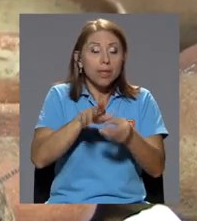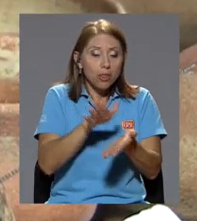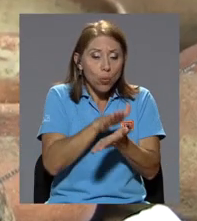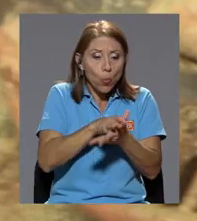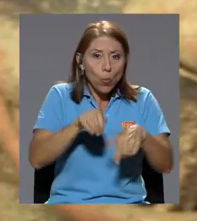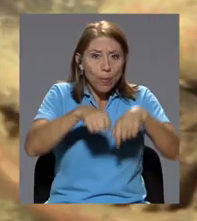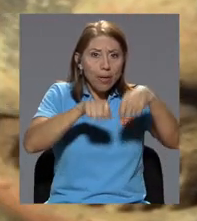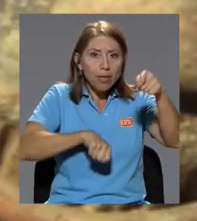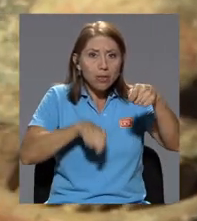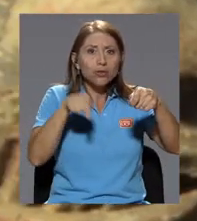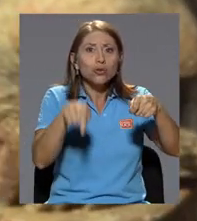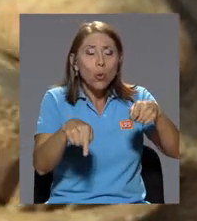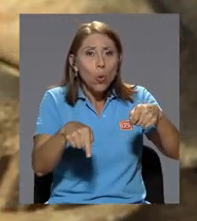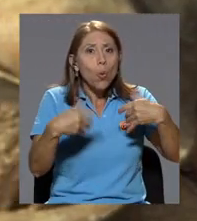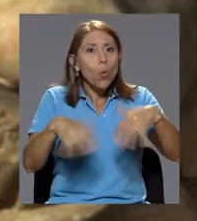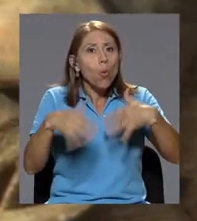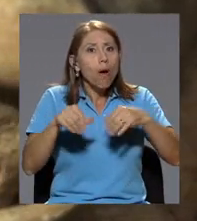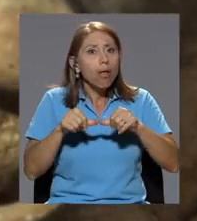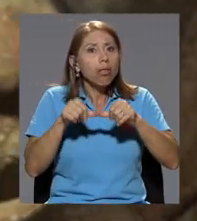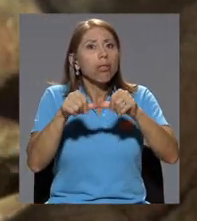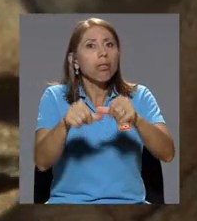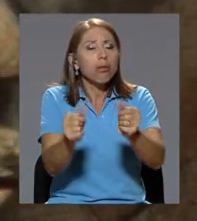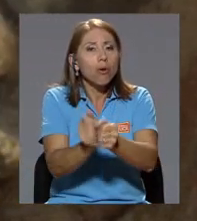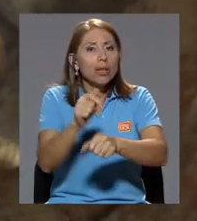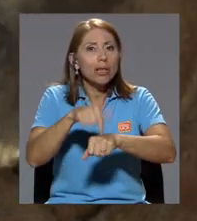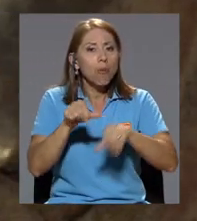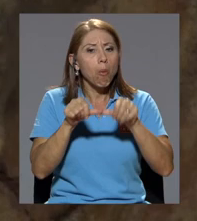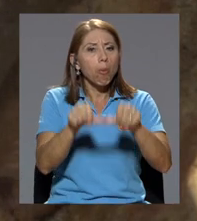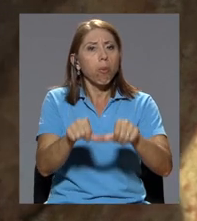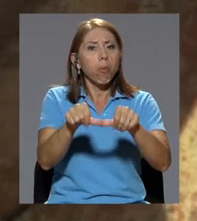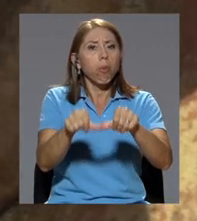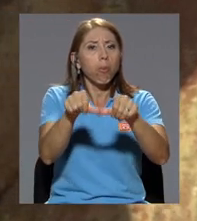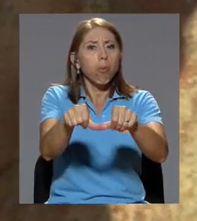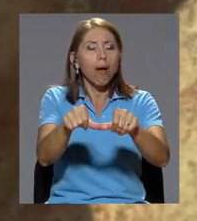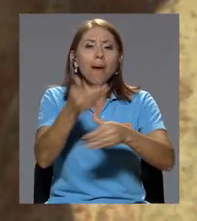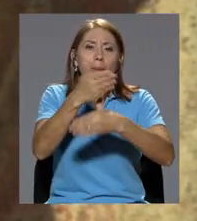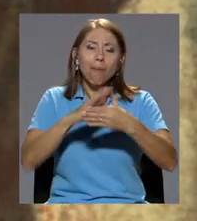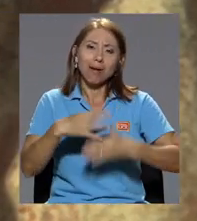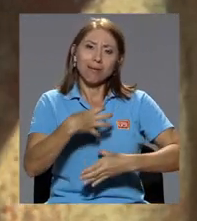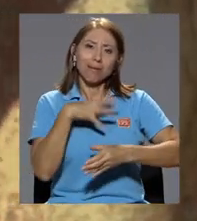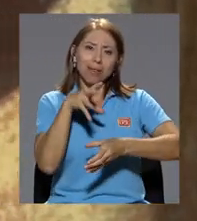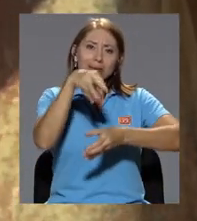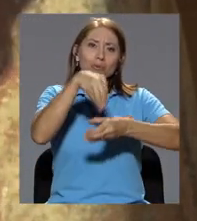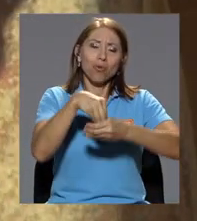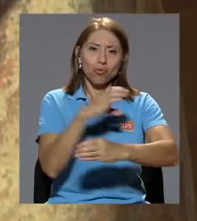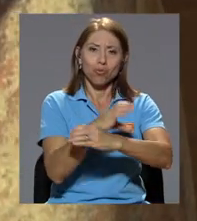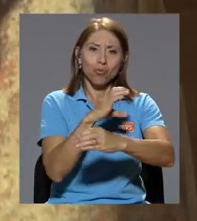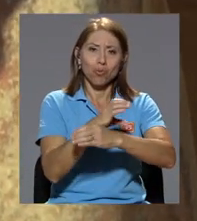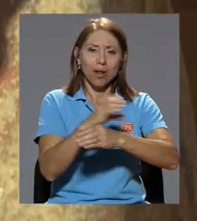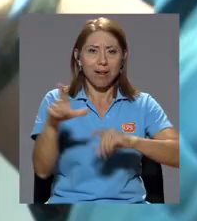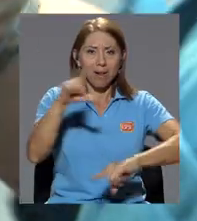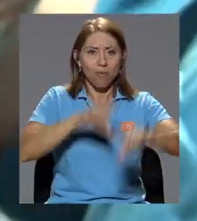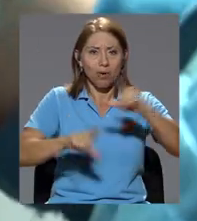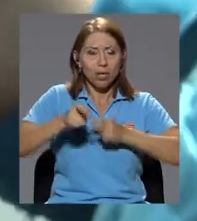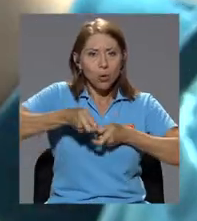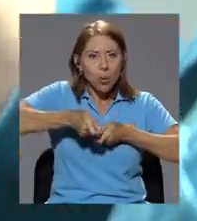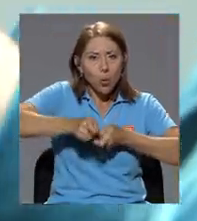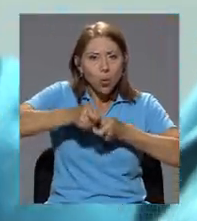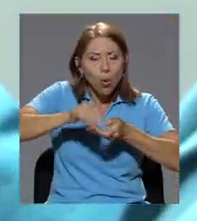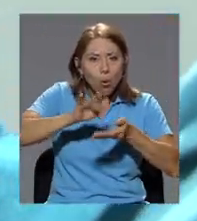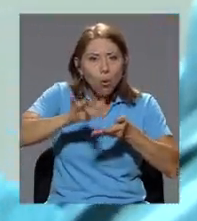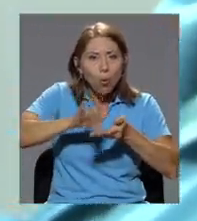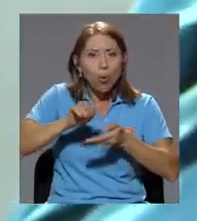sitios arqueológicos vencen el paso del tiempo y son parte del patrimonio nacional resguardado en el Laboratorio de Arqueología de la